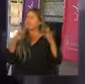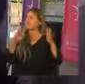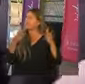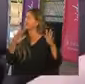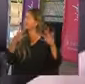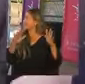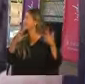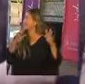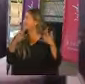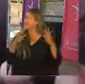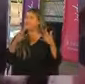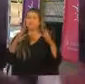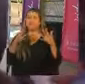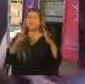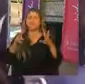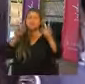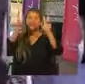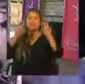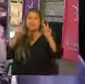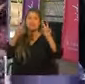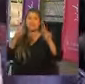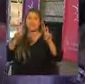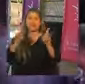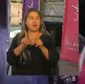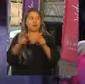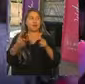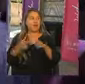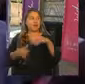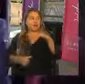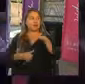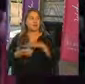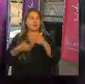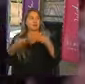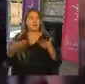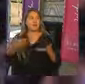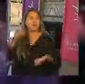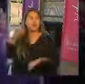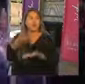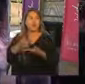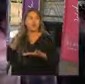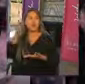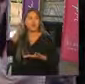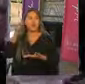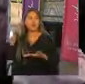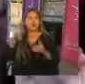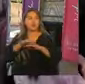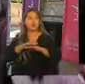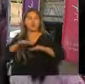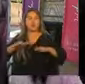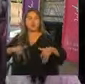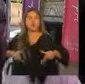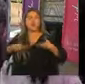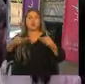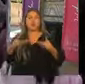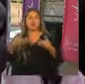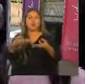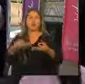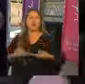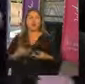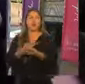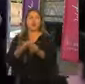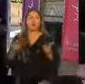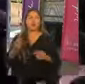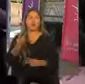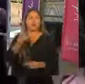Con el cierre de sesión de este Consejo Extraordinario encabezado por nuestra alcaldesa, finalizamos la entrega de la Cuenta Pública